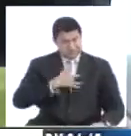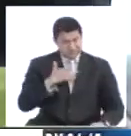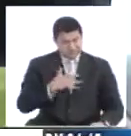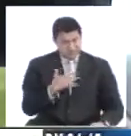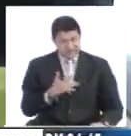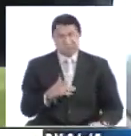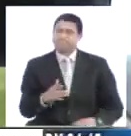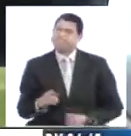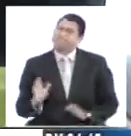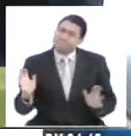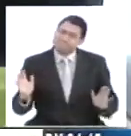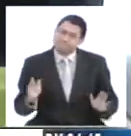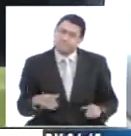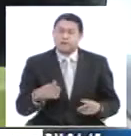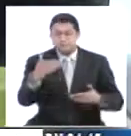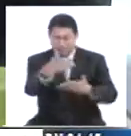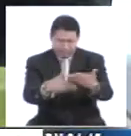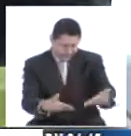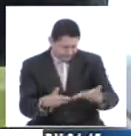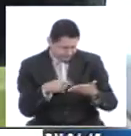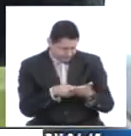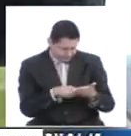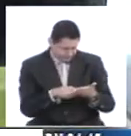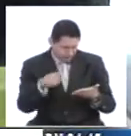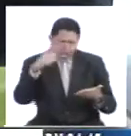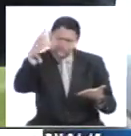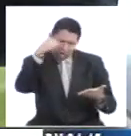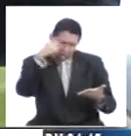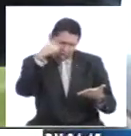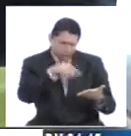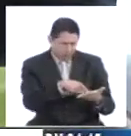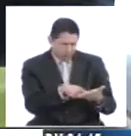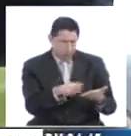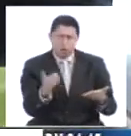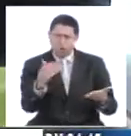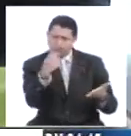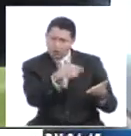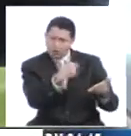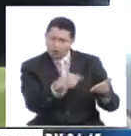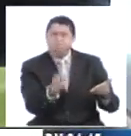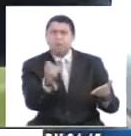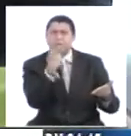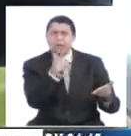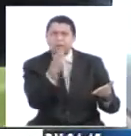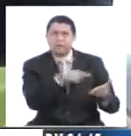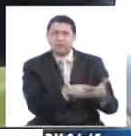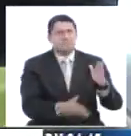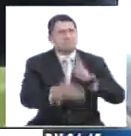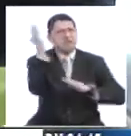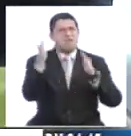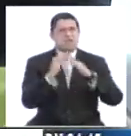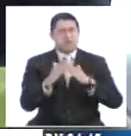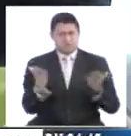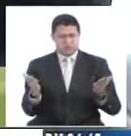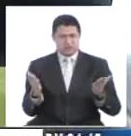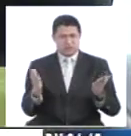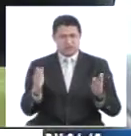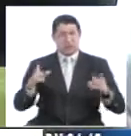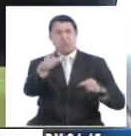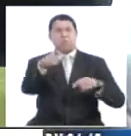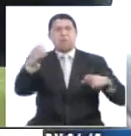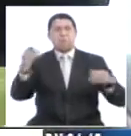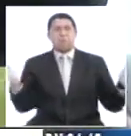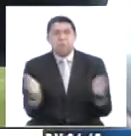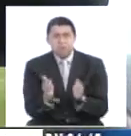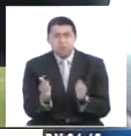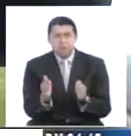lamentablemente a ti tengan un papel tengo unas gotas mágicas sean uno o una pastillita y vete para tu casa les vas a perder peso